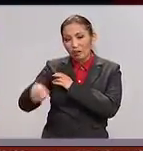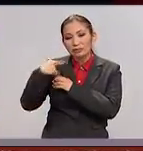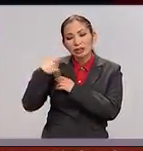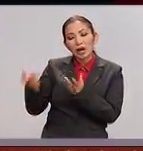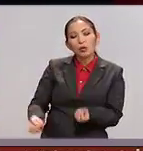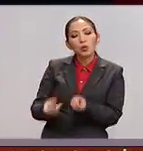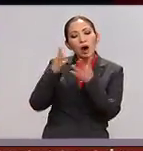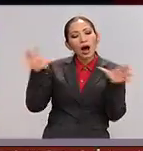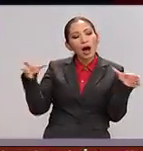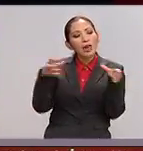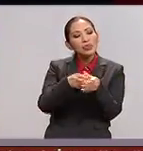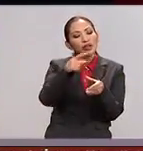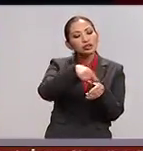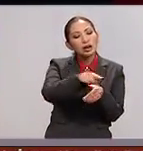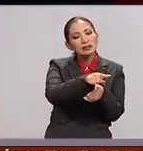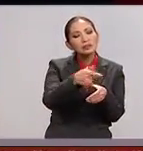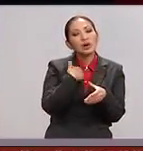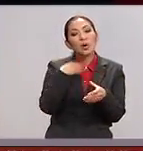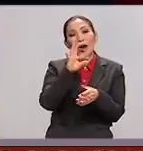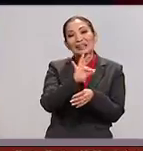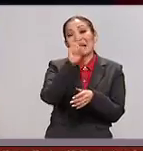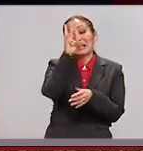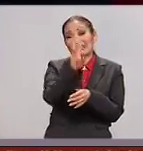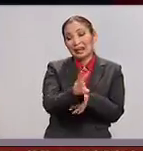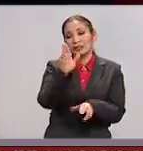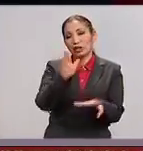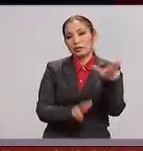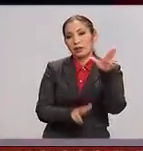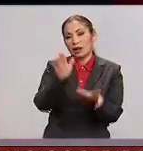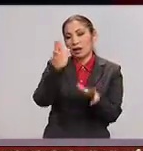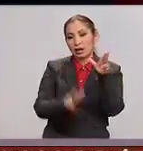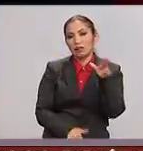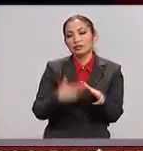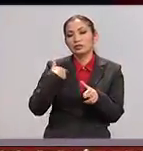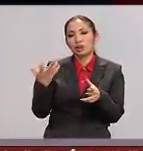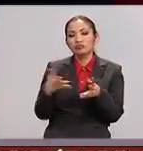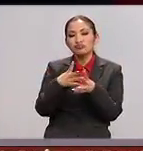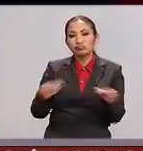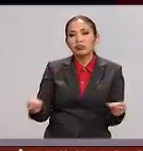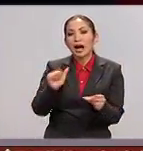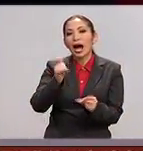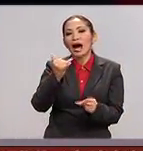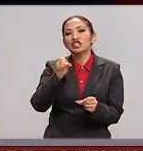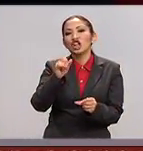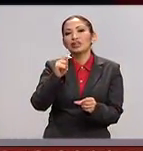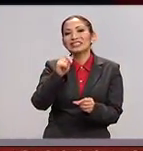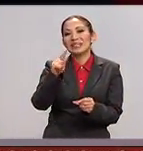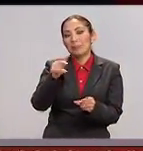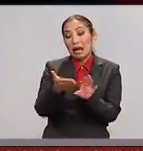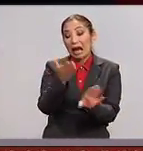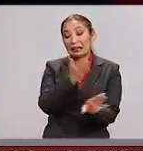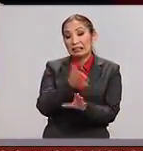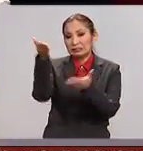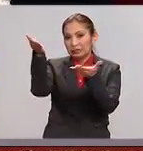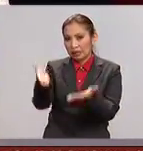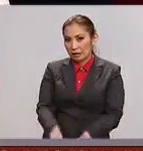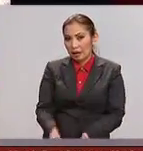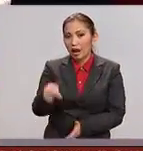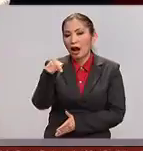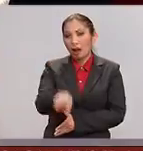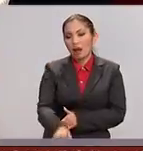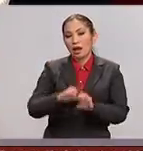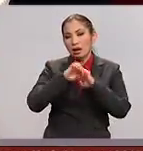conteo ahí en uno de los actos por los 43 normalistas desaparecidos de Ayotzinapa antes de que el Papa llegara